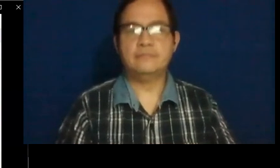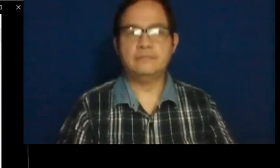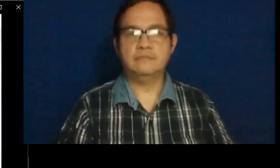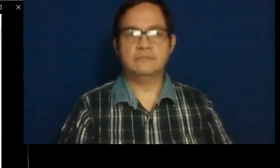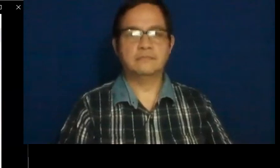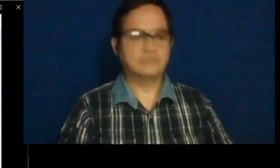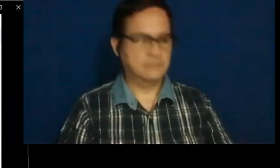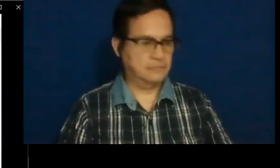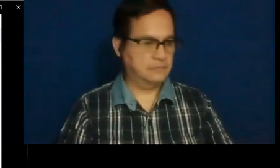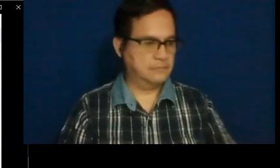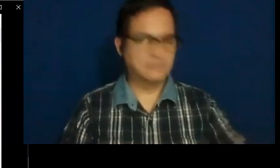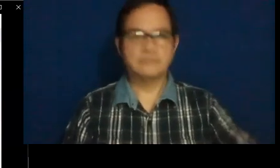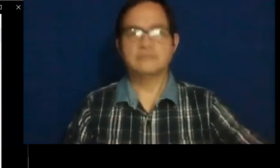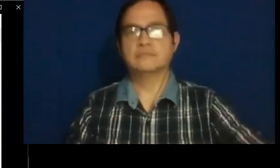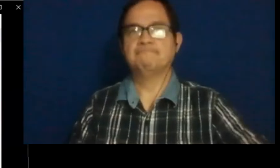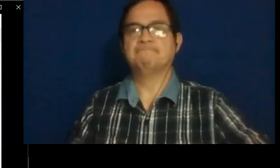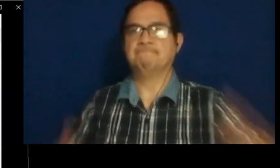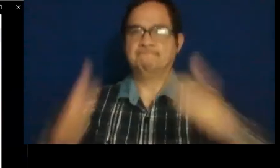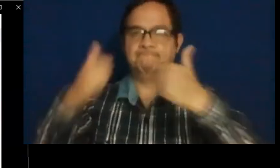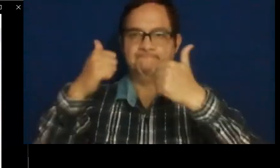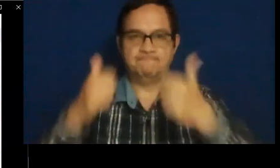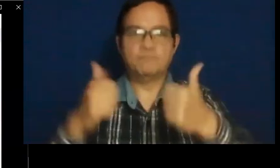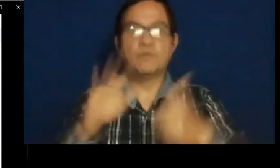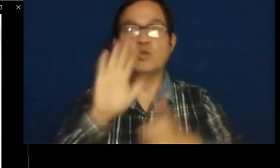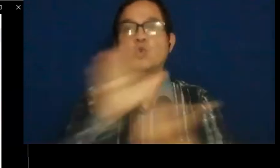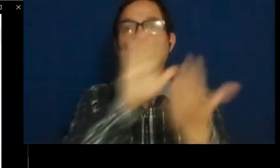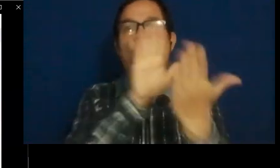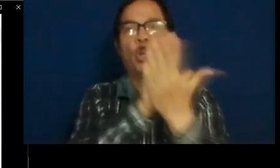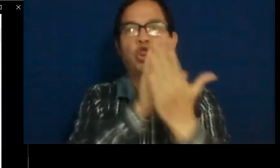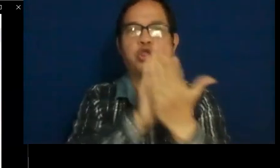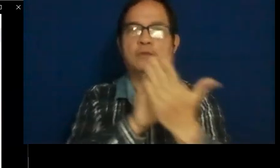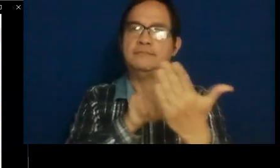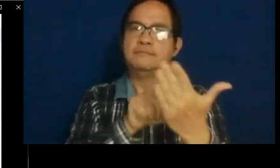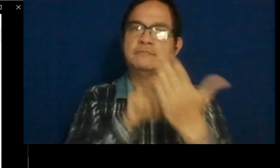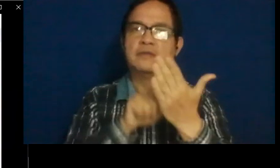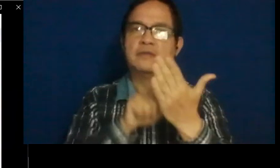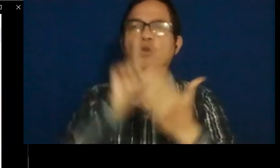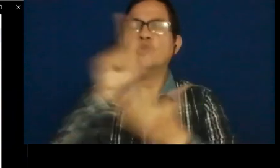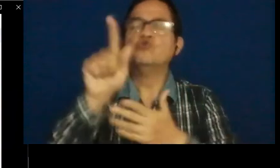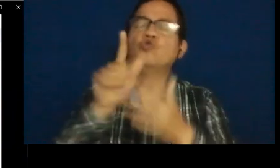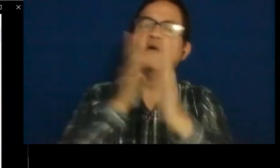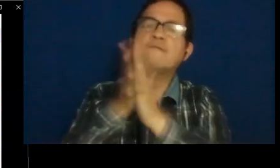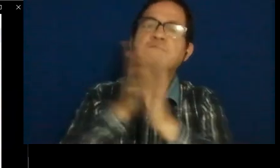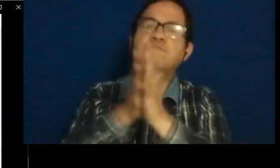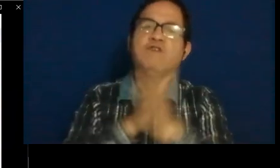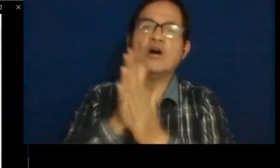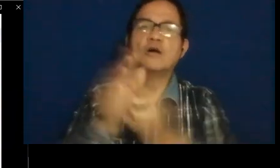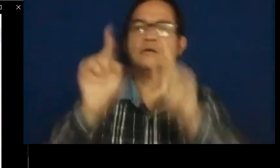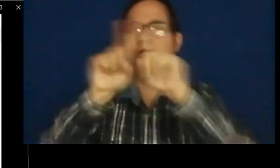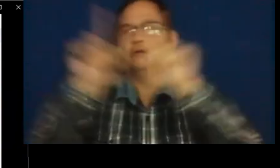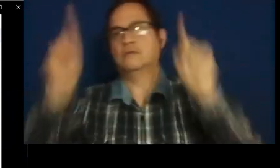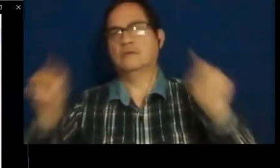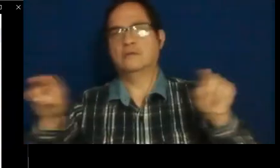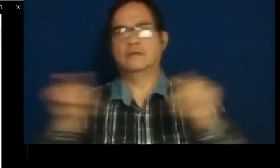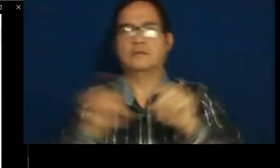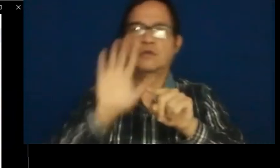Para que lo tengamos en cuenta. Bien. El documento nos muestra una información con respecto a la interfaz gráfica